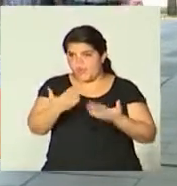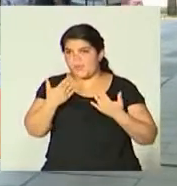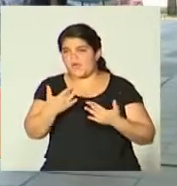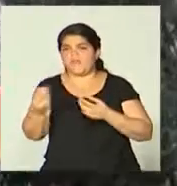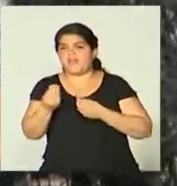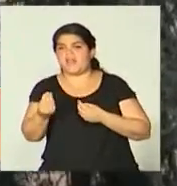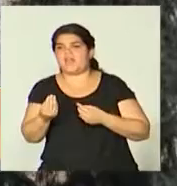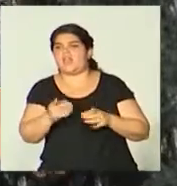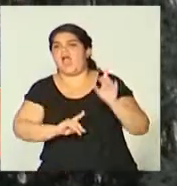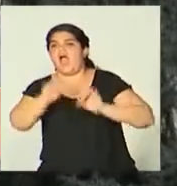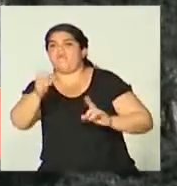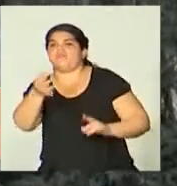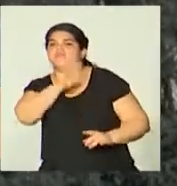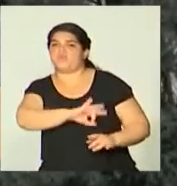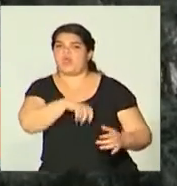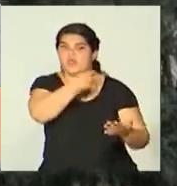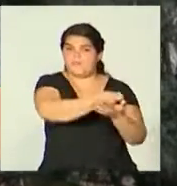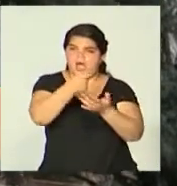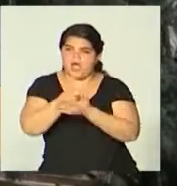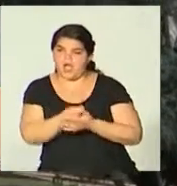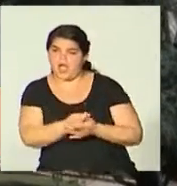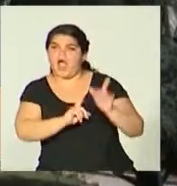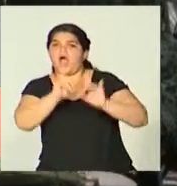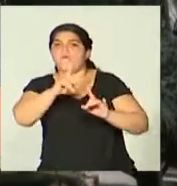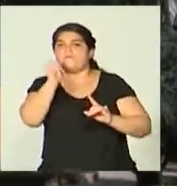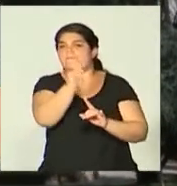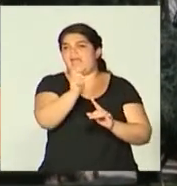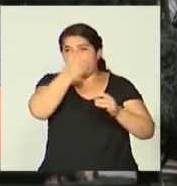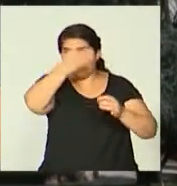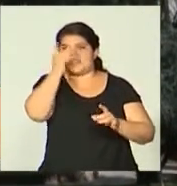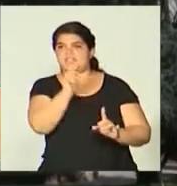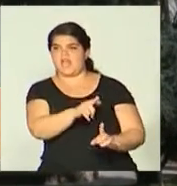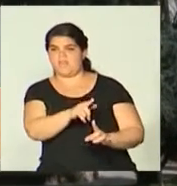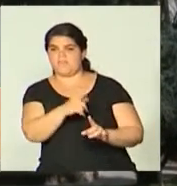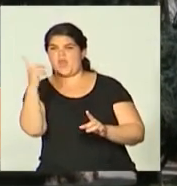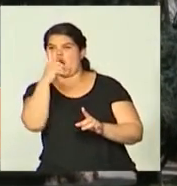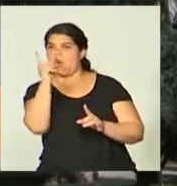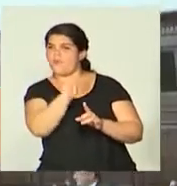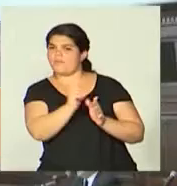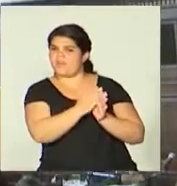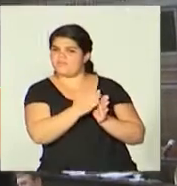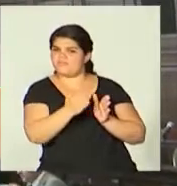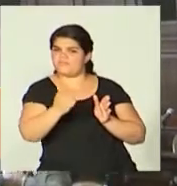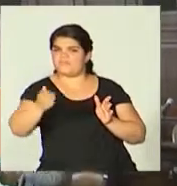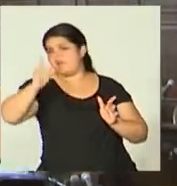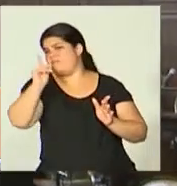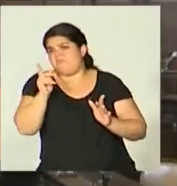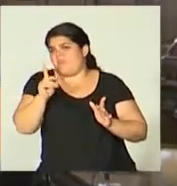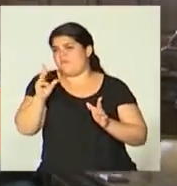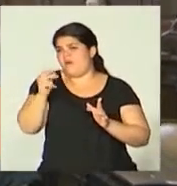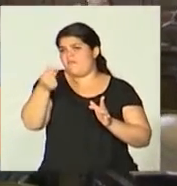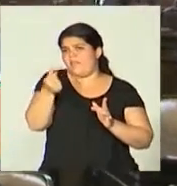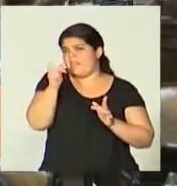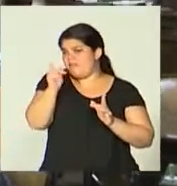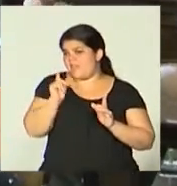de sueldos de algún mes, pero en un mes entero, estructuralmente, es exactamente lo mismo,